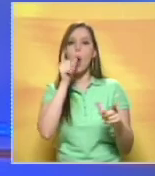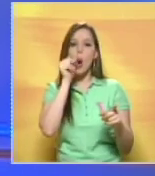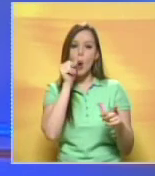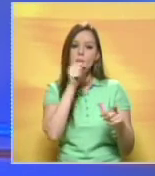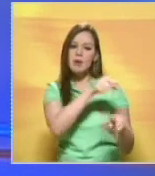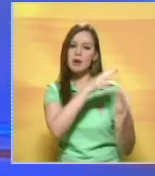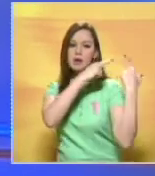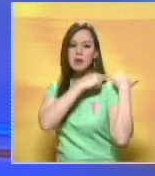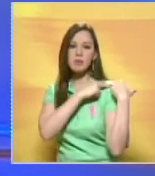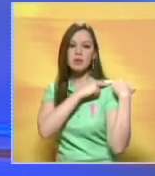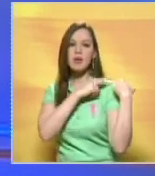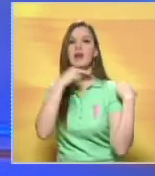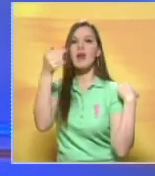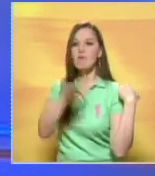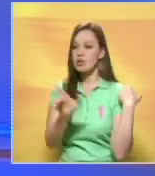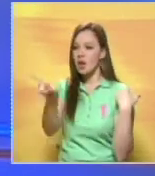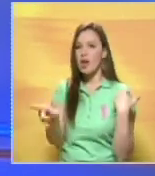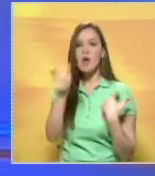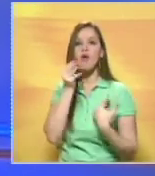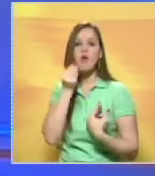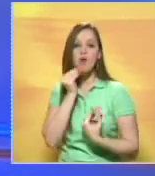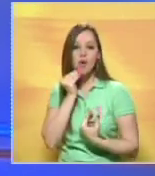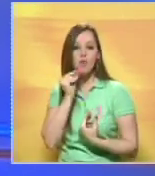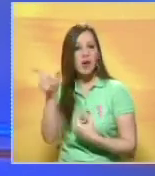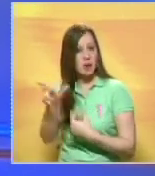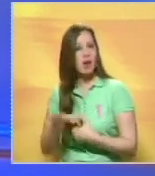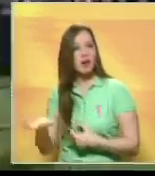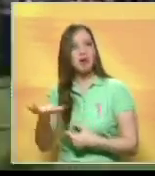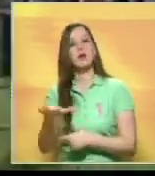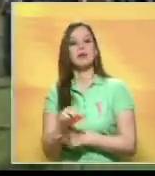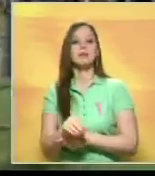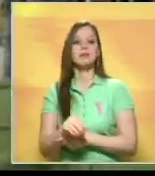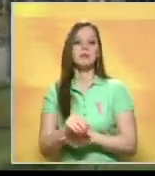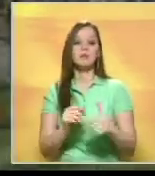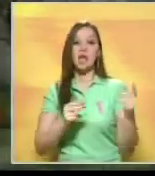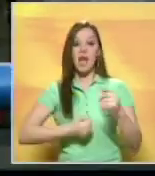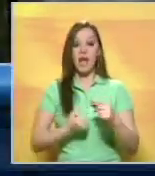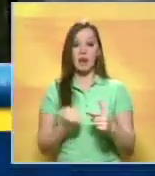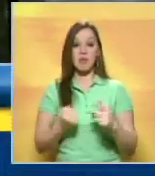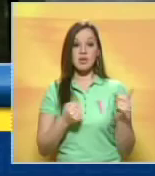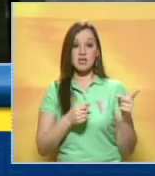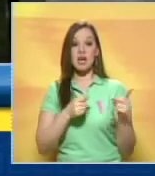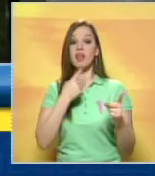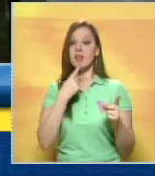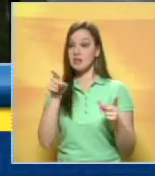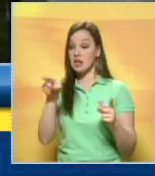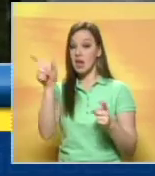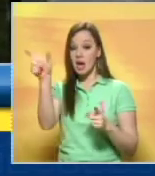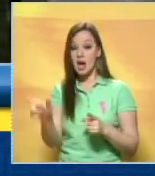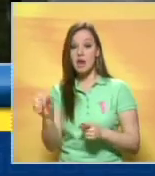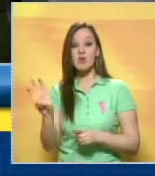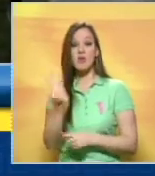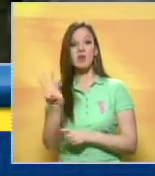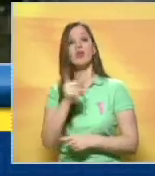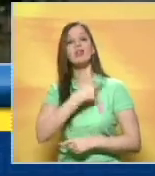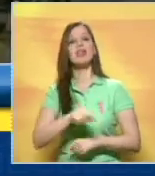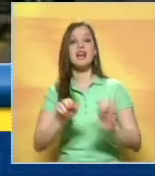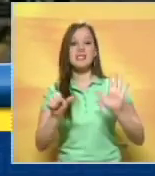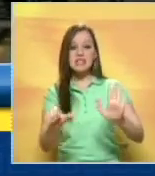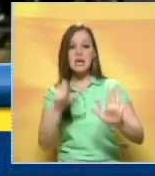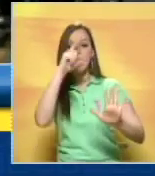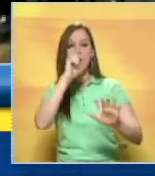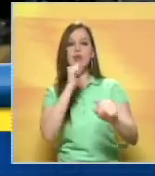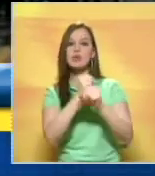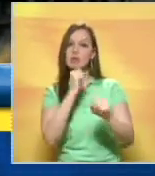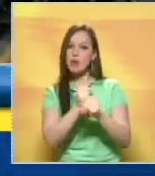agente responsable de la muerte de un joven en la localidad de Ferguson. El jefe de la policía de Ferguson dijo que Wilson llevaba 6 años en el cuerpo de